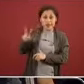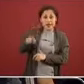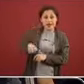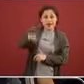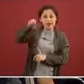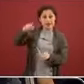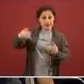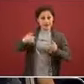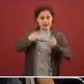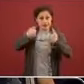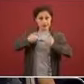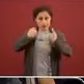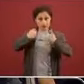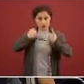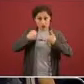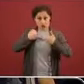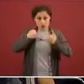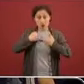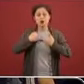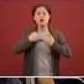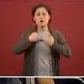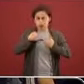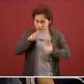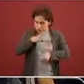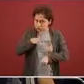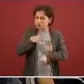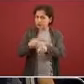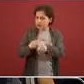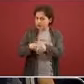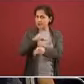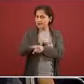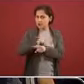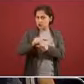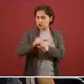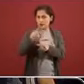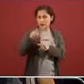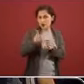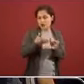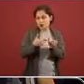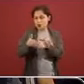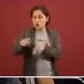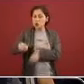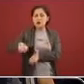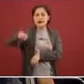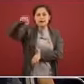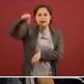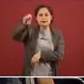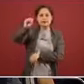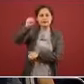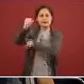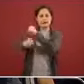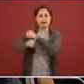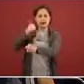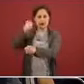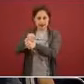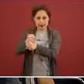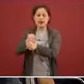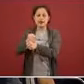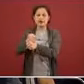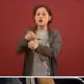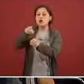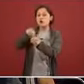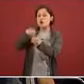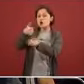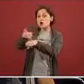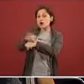un predominio de los casos leves, pero en cambio en adulto mayor de 60 años las barras